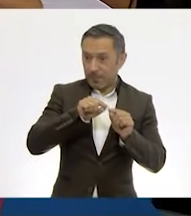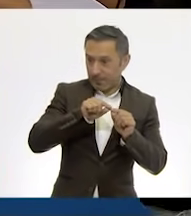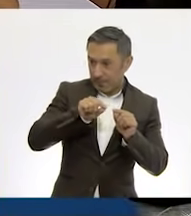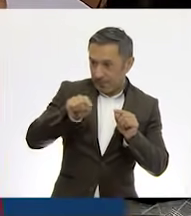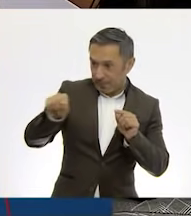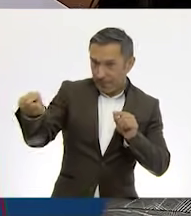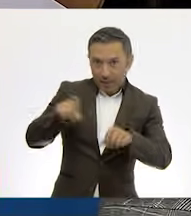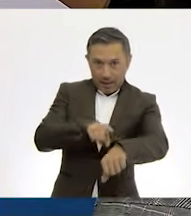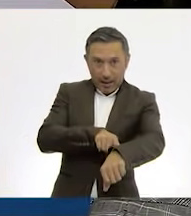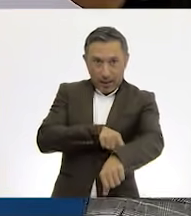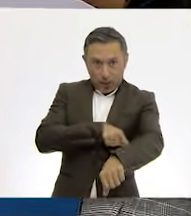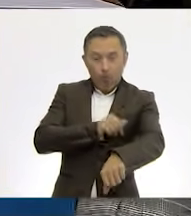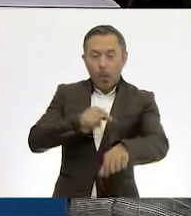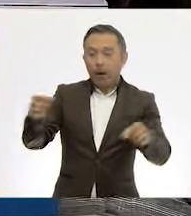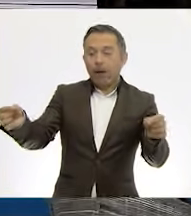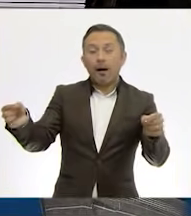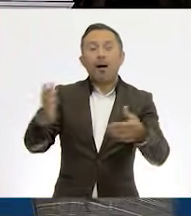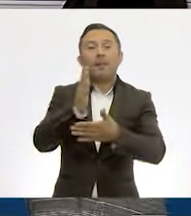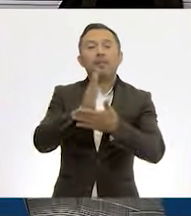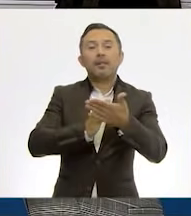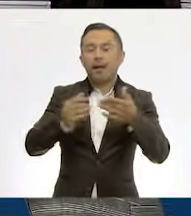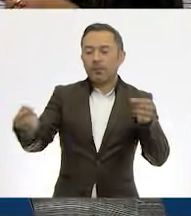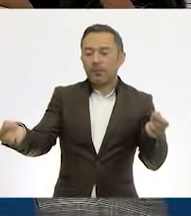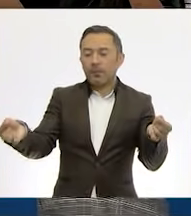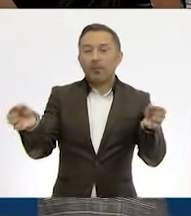ubicar tu recorrido.